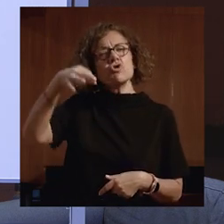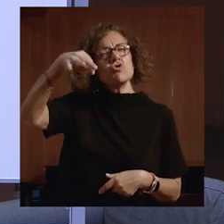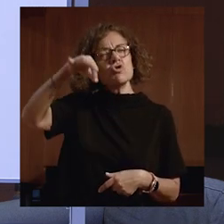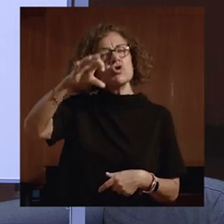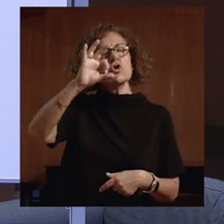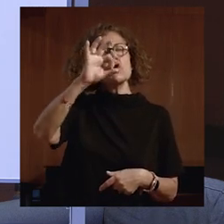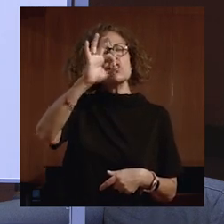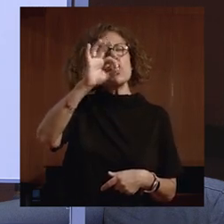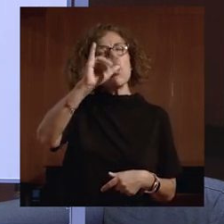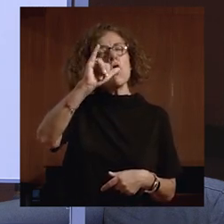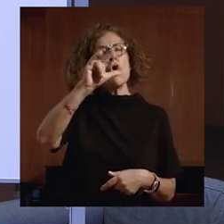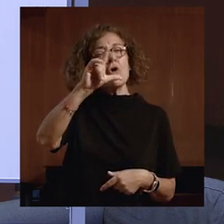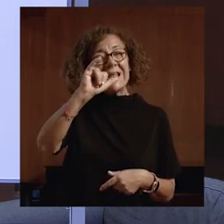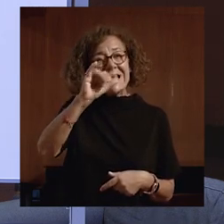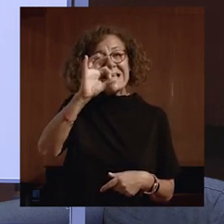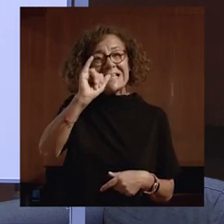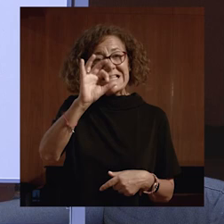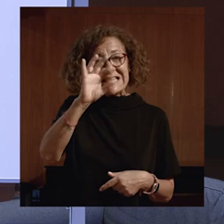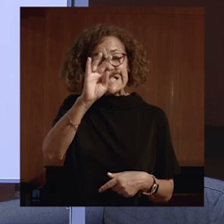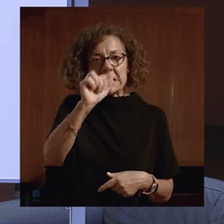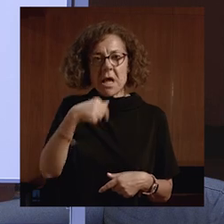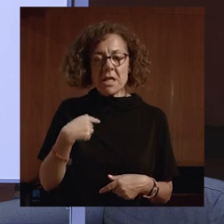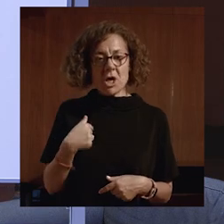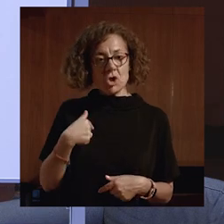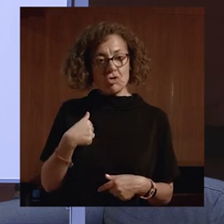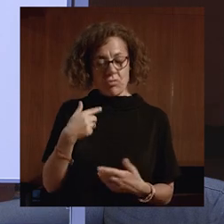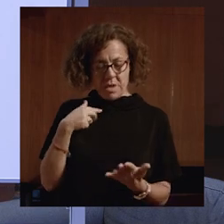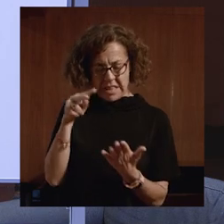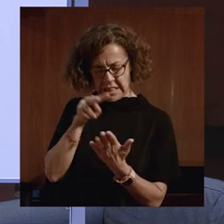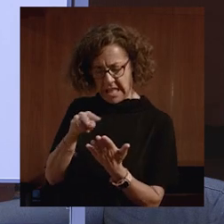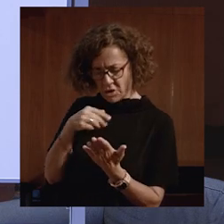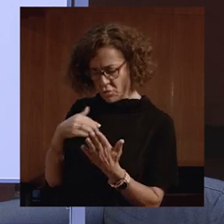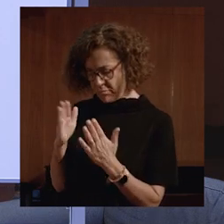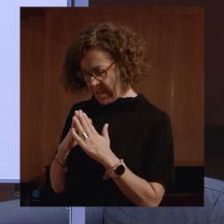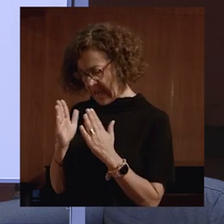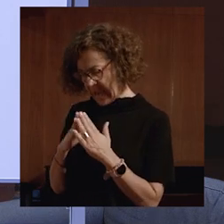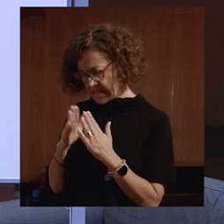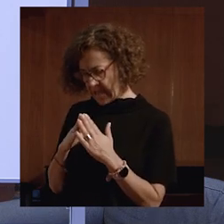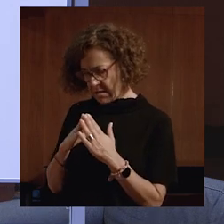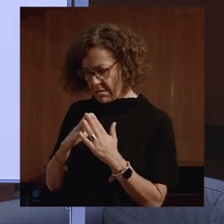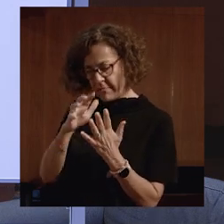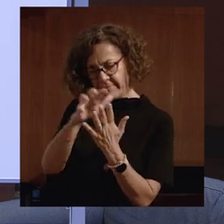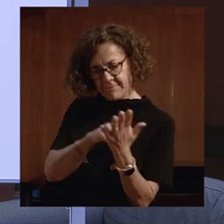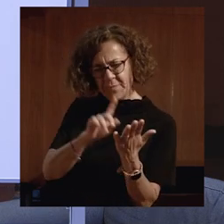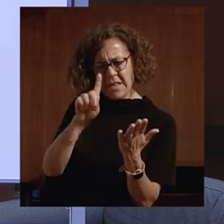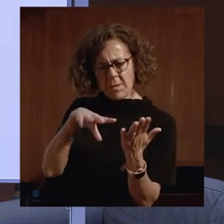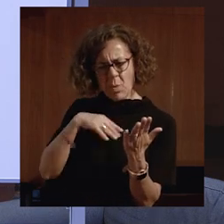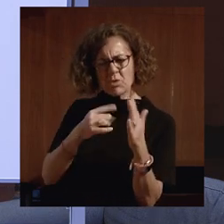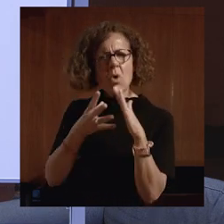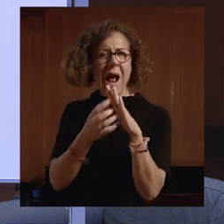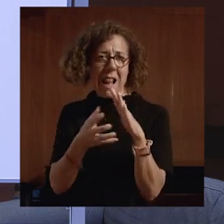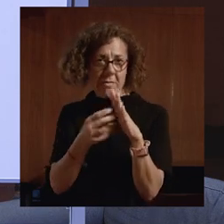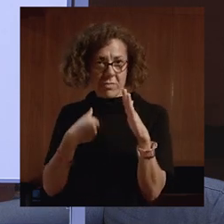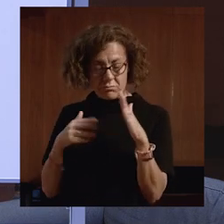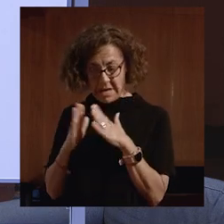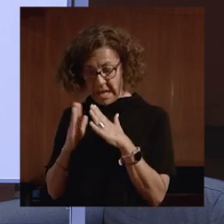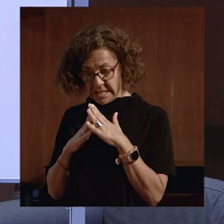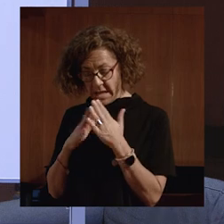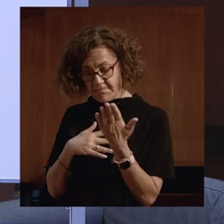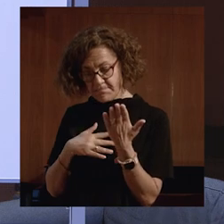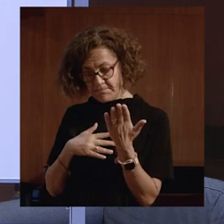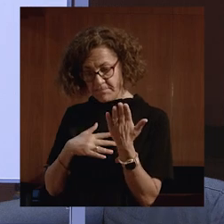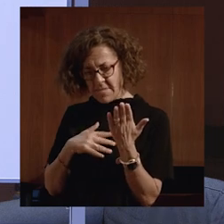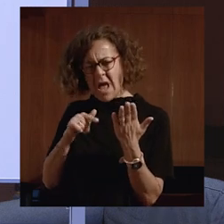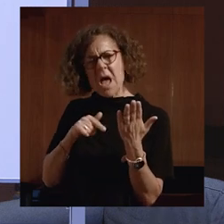mucho, que es muy bonita además, de estoy con mi texto en mi casa, que puede ser también una grabación en mi casa,